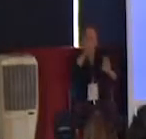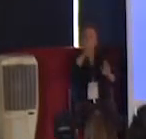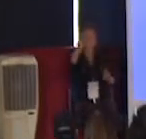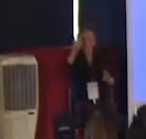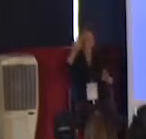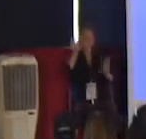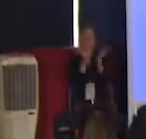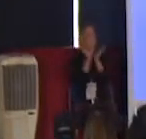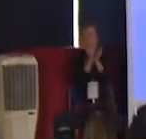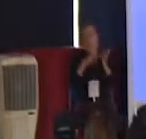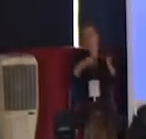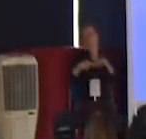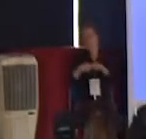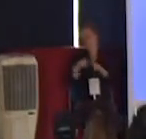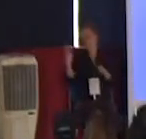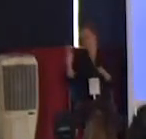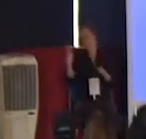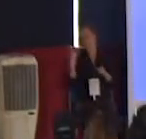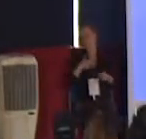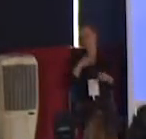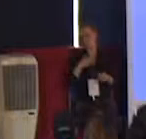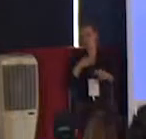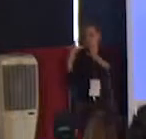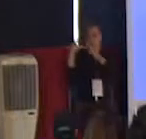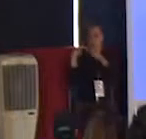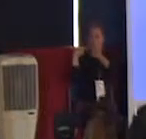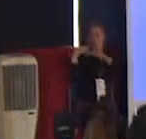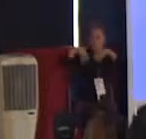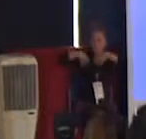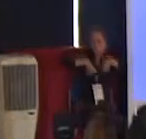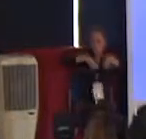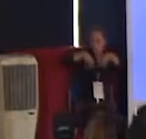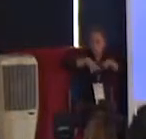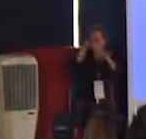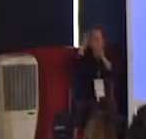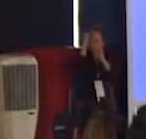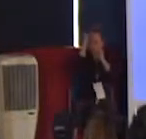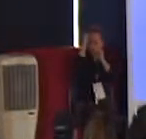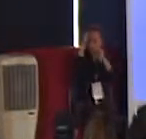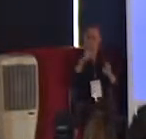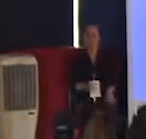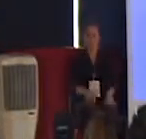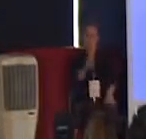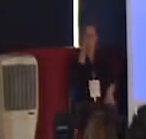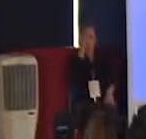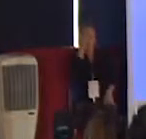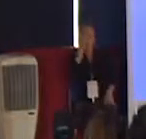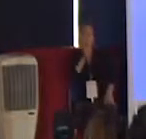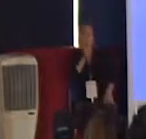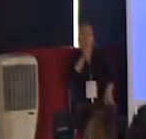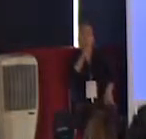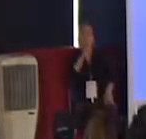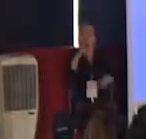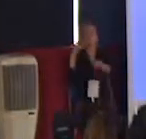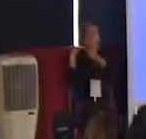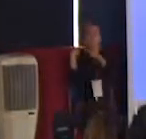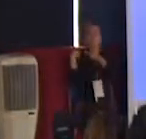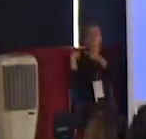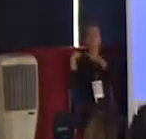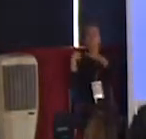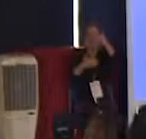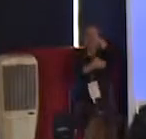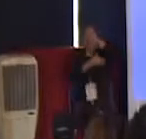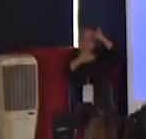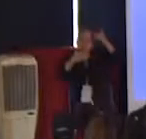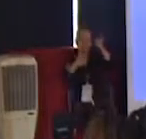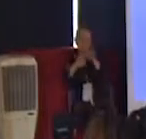mayo me tocó retirarme porque yo soy el promotor de esta movilización, en vía de hecho, no es toma, porque en los conductos regulares de la guerra, las tomas las